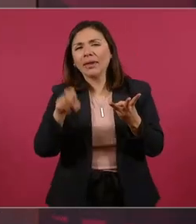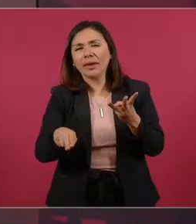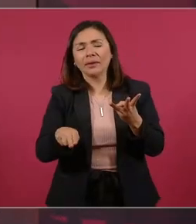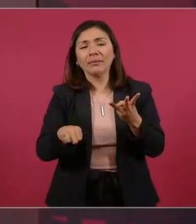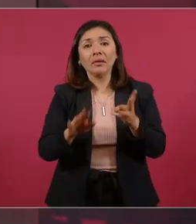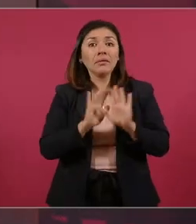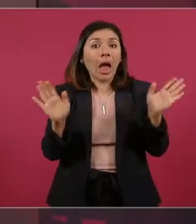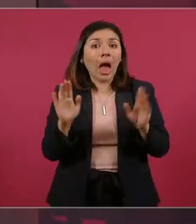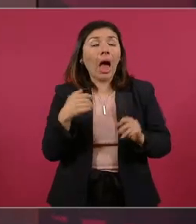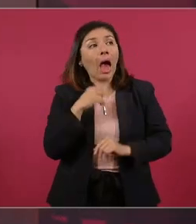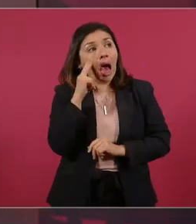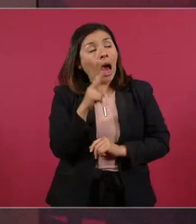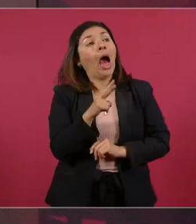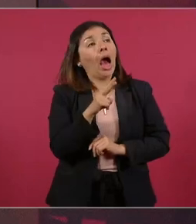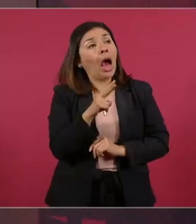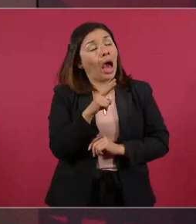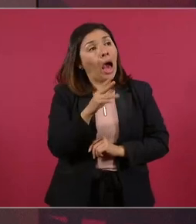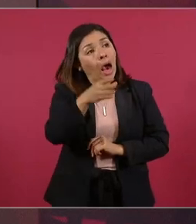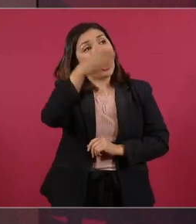Y ya voy a salir ahí